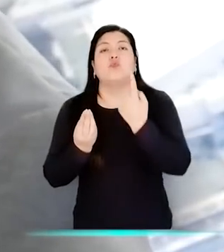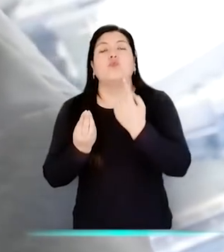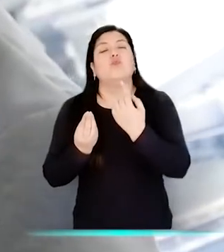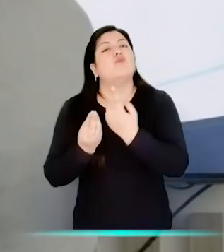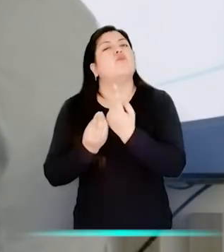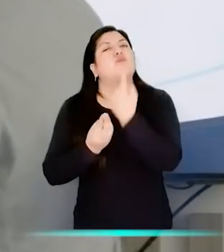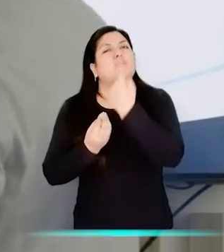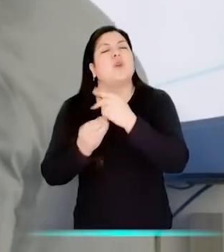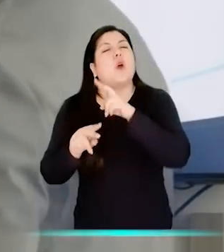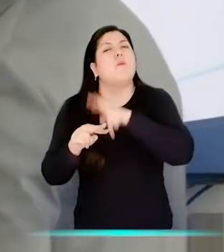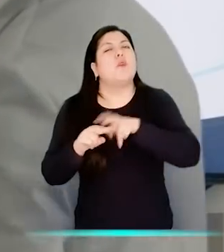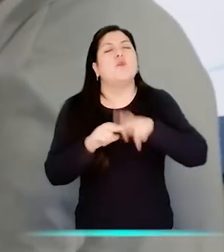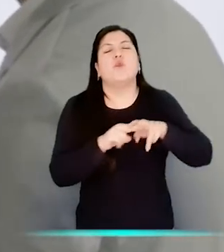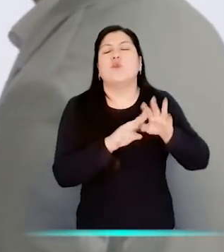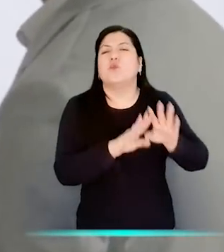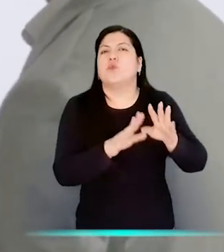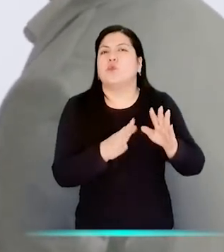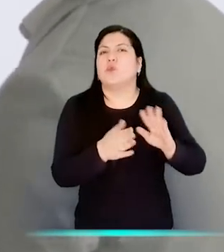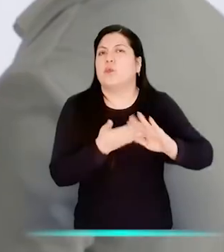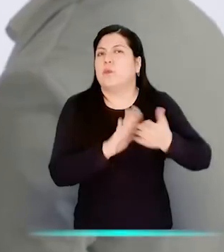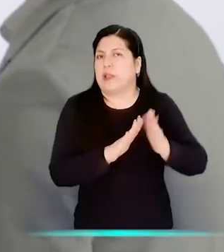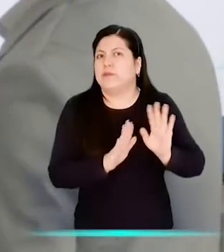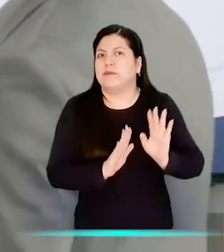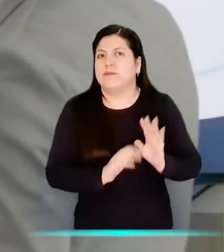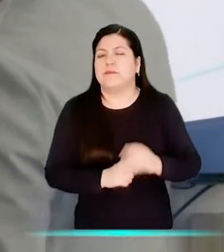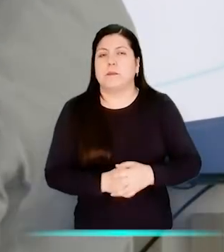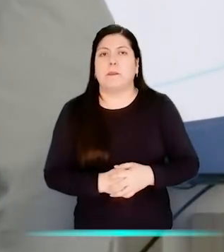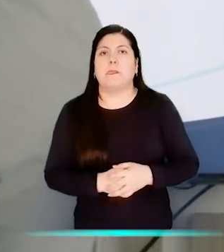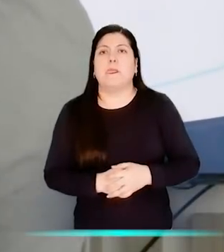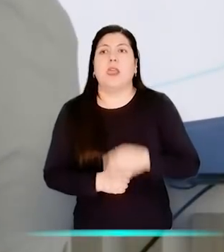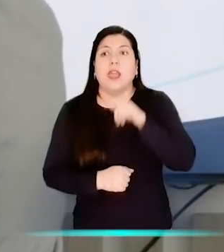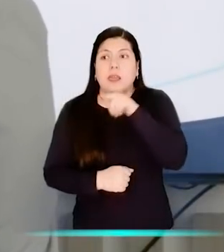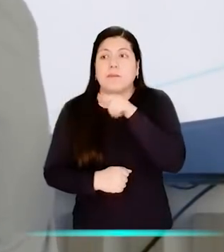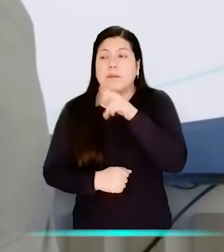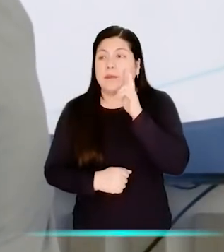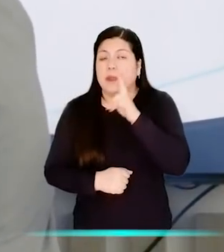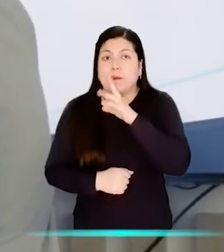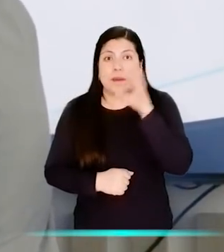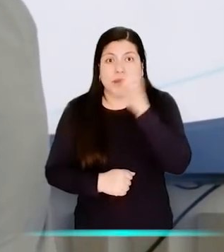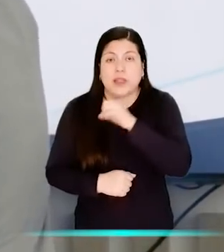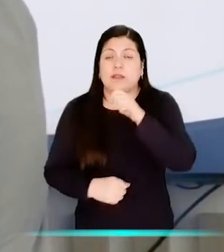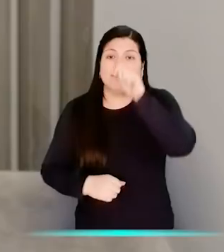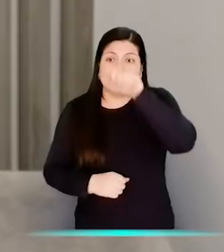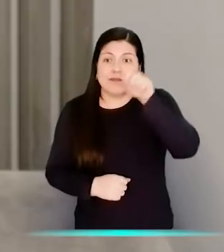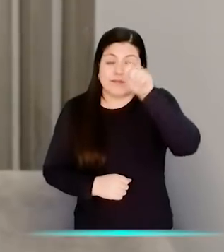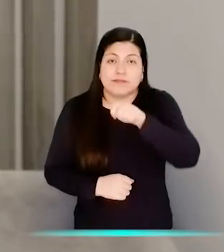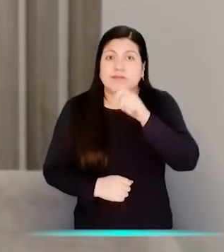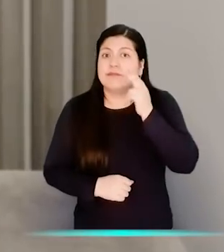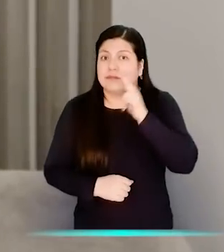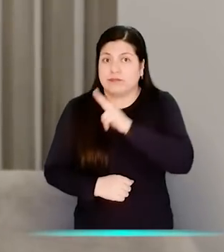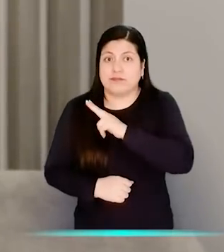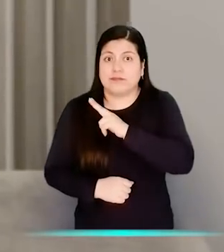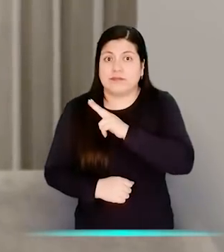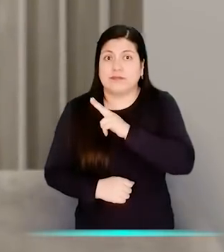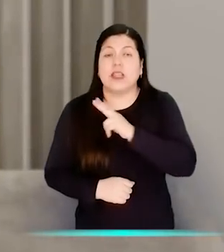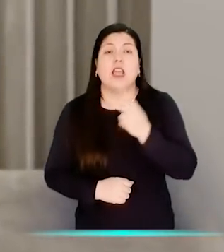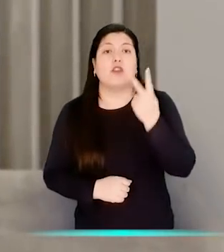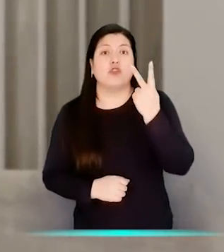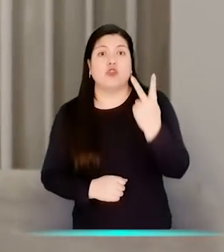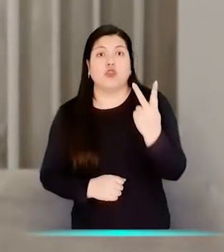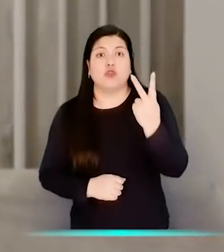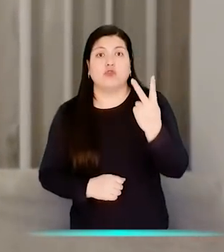las víctimas. Este es un modelo de esa tarjeta electoral. Vemos cómo está demarcada la zona de marcación, ¿cierto? Y